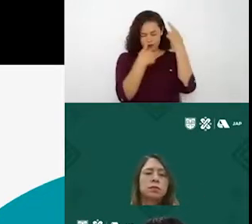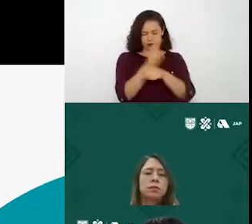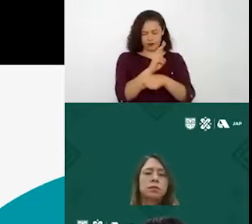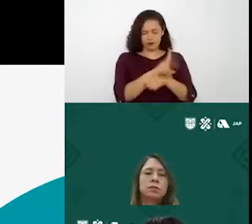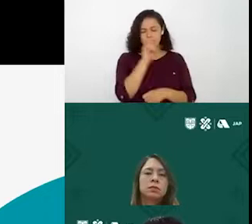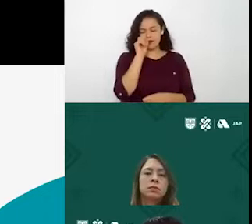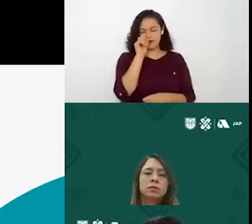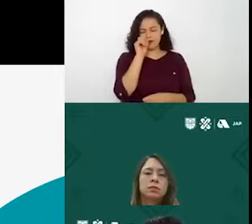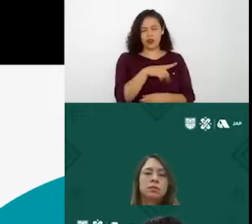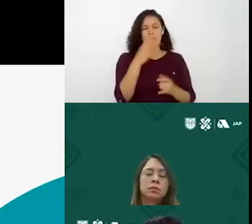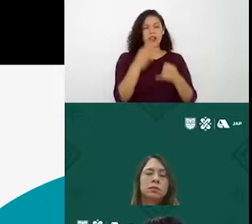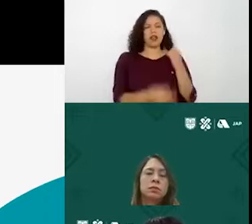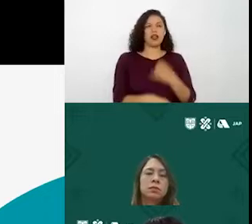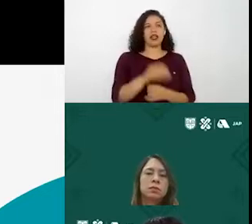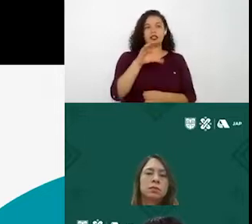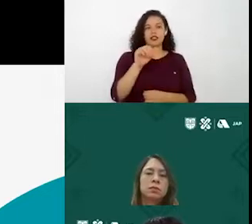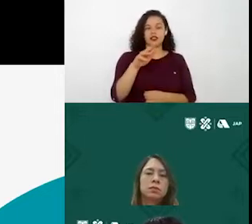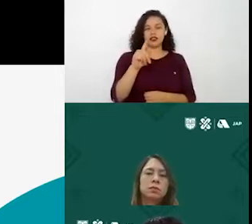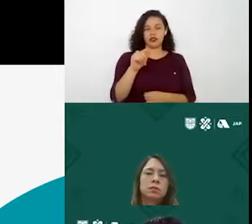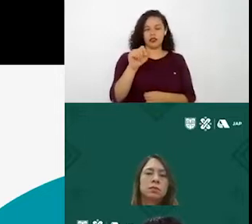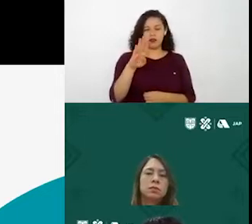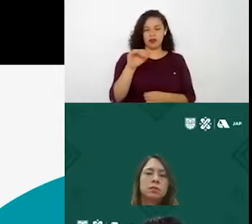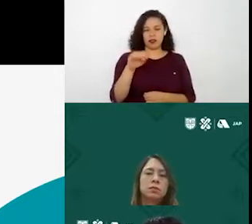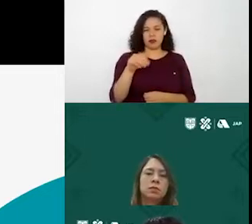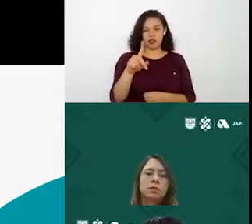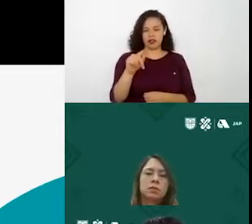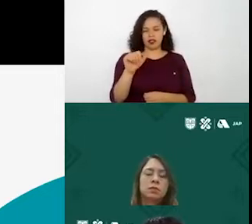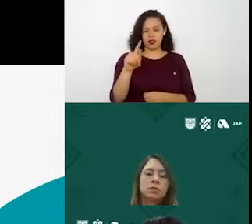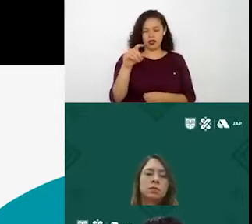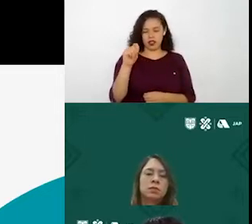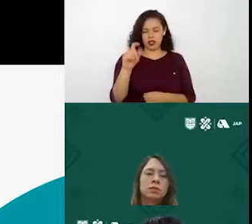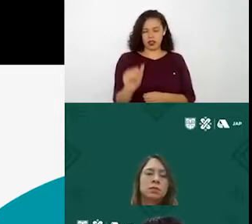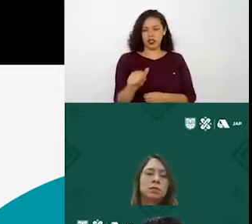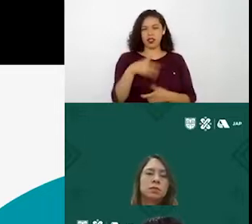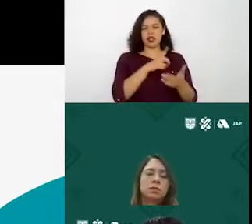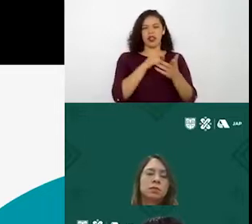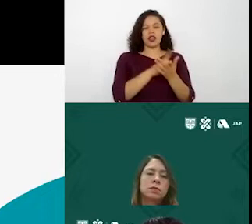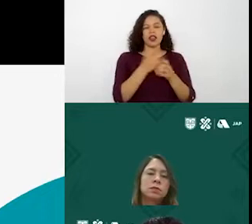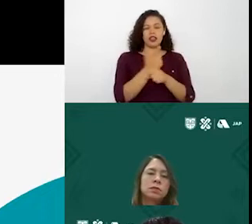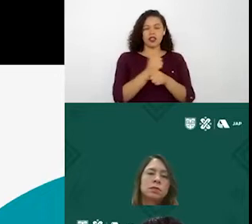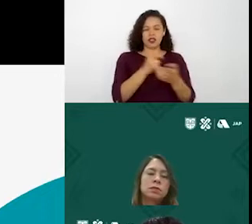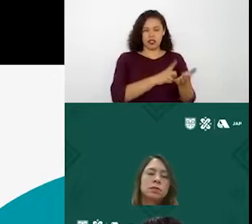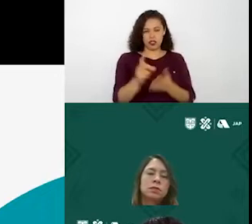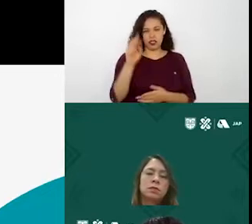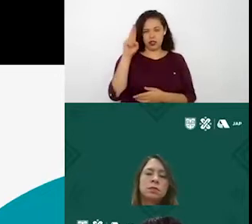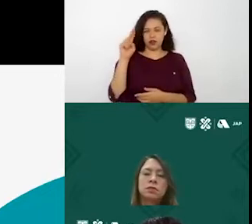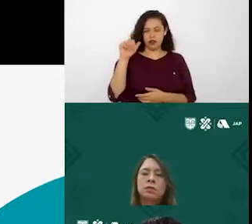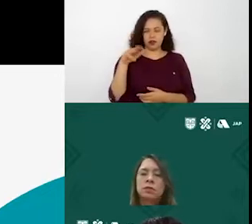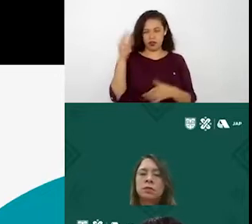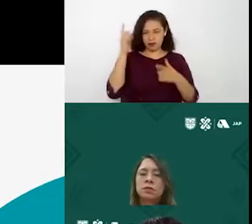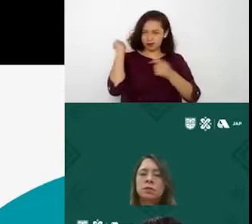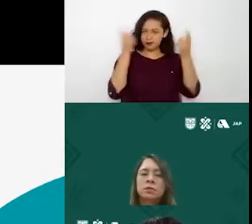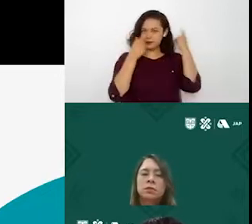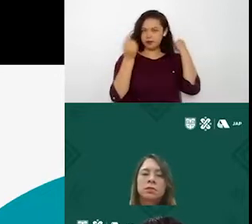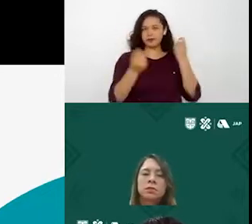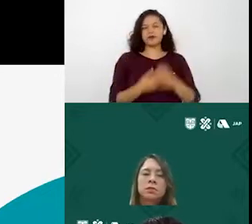tenemos a cristóbalmente cabrito él es licenciado en derecho egresado por la facultad de derecho de la Universidad Nacional Autónoma